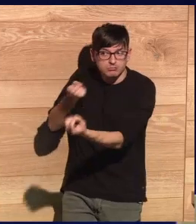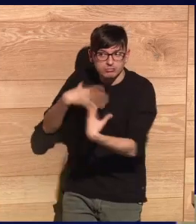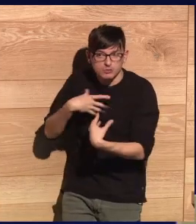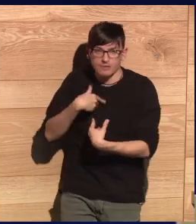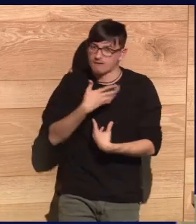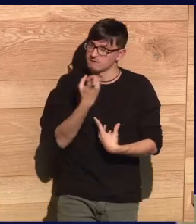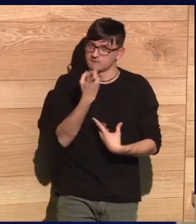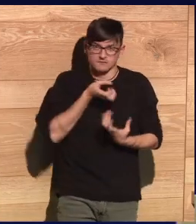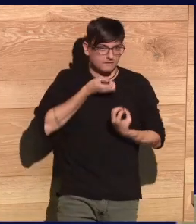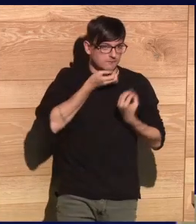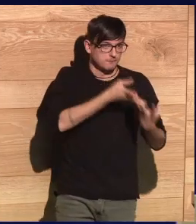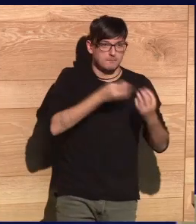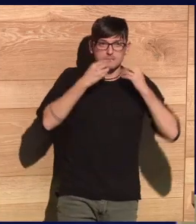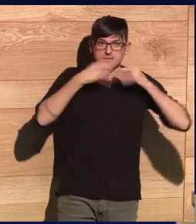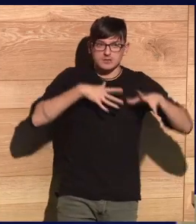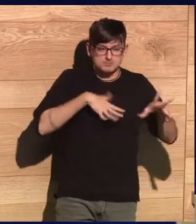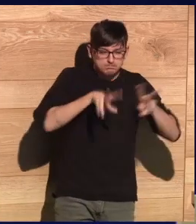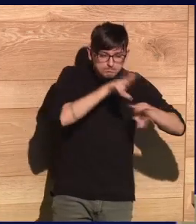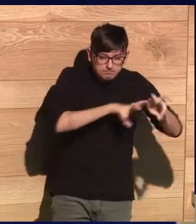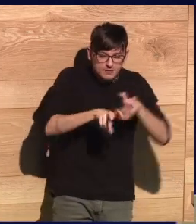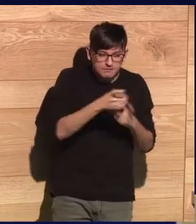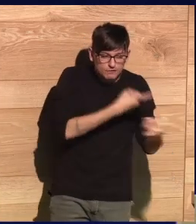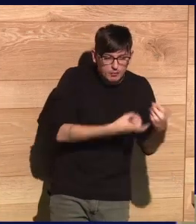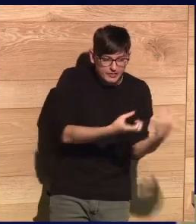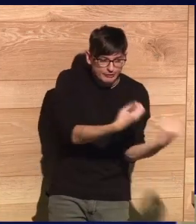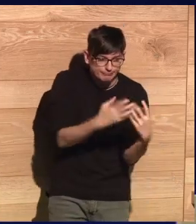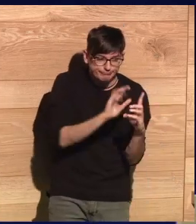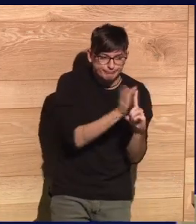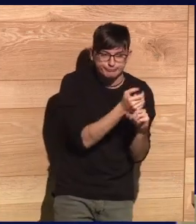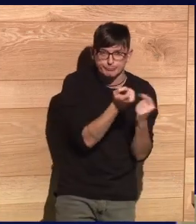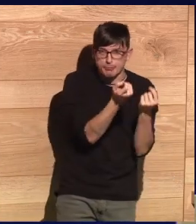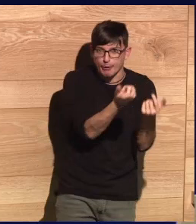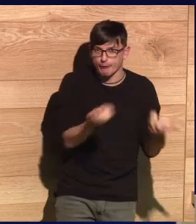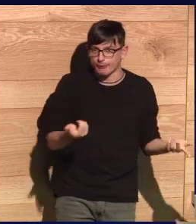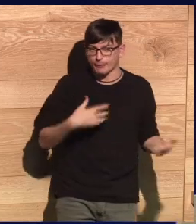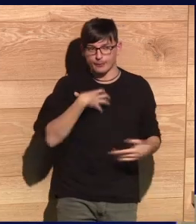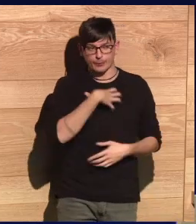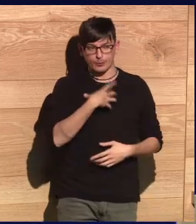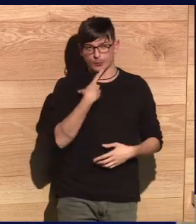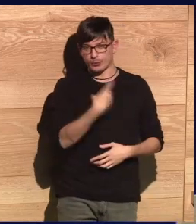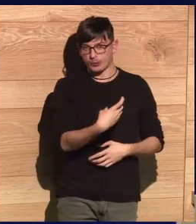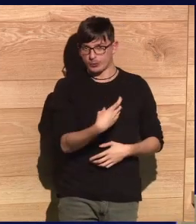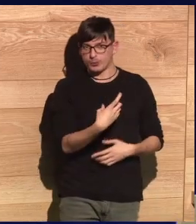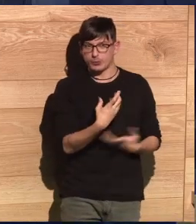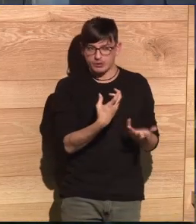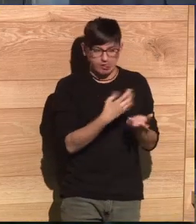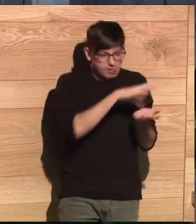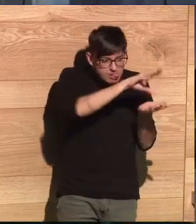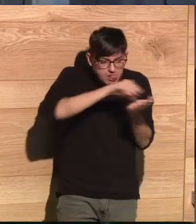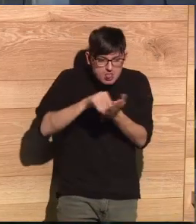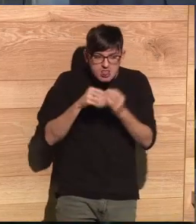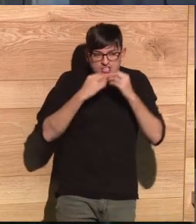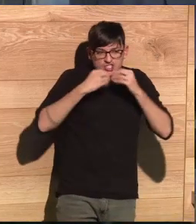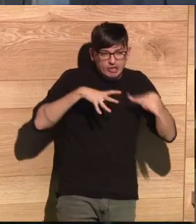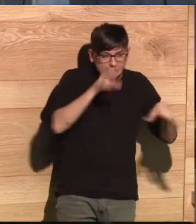tengo que contar la historia. Cuando empecé a buscar información, encontré poquísimo y la verdad es que me costó armar una historia